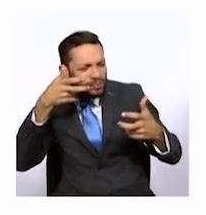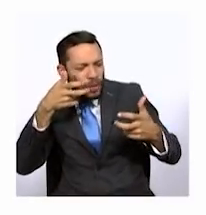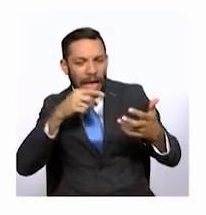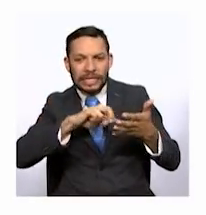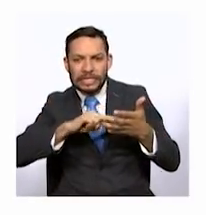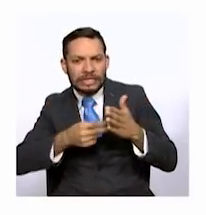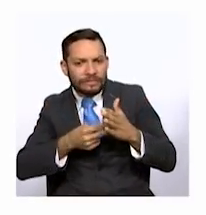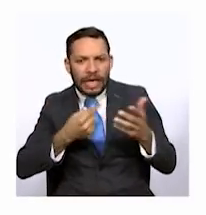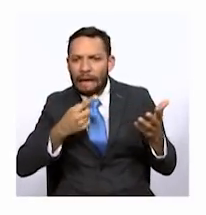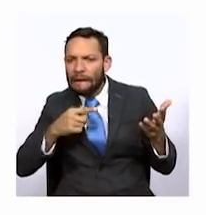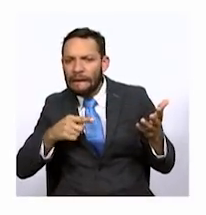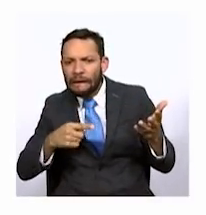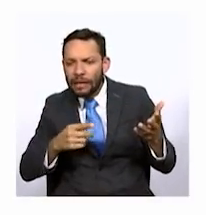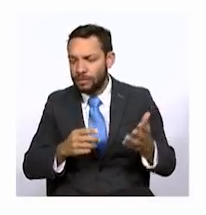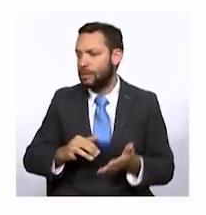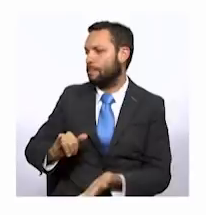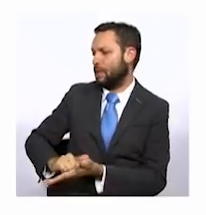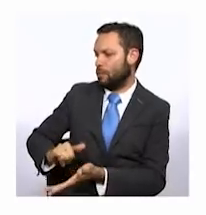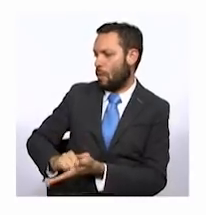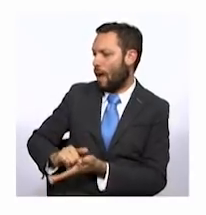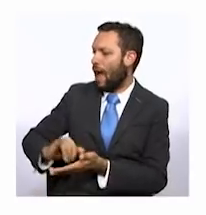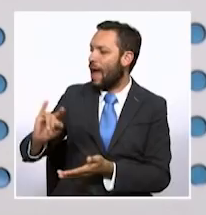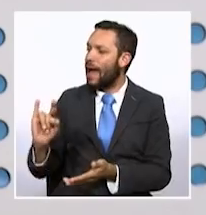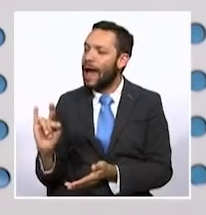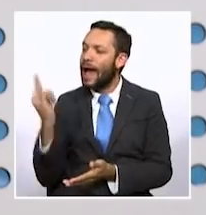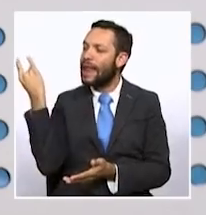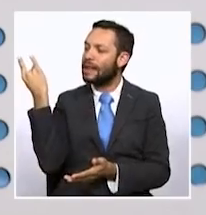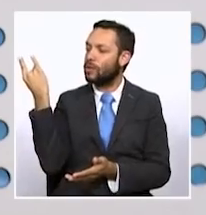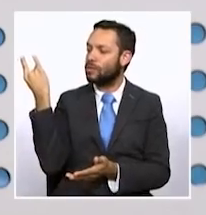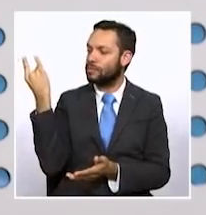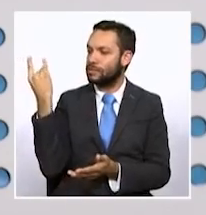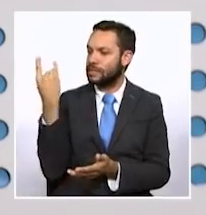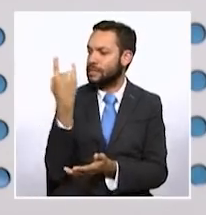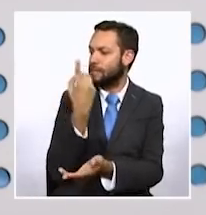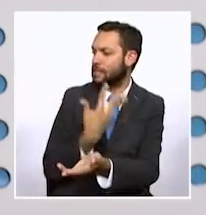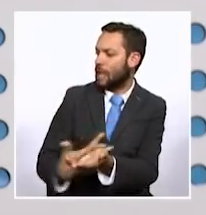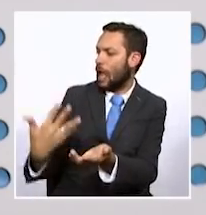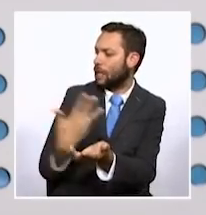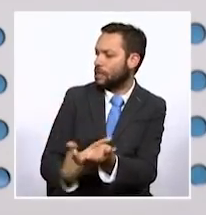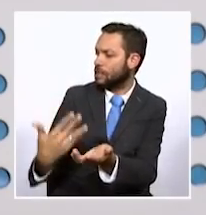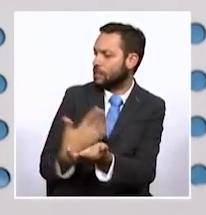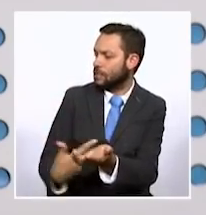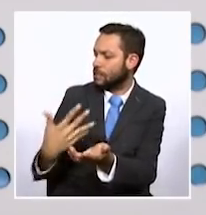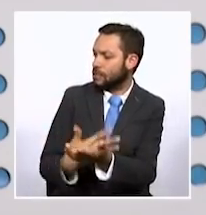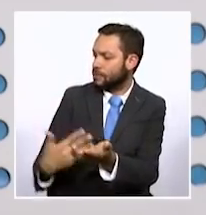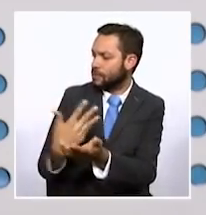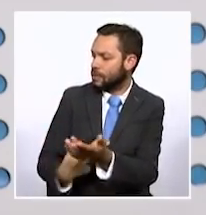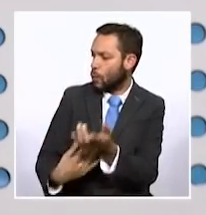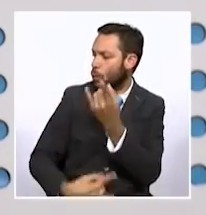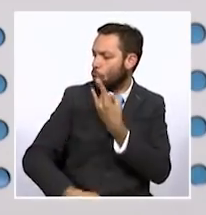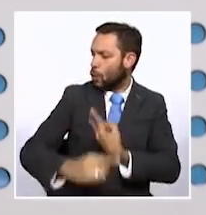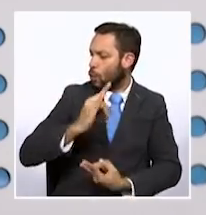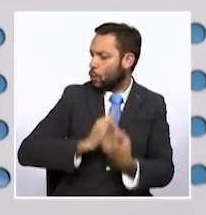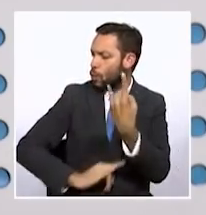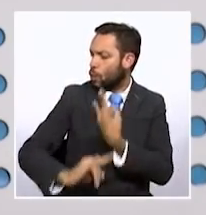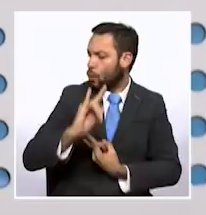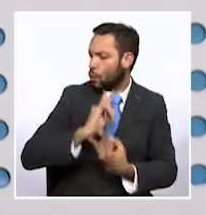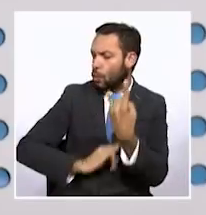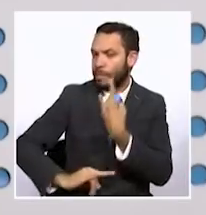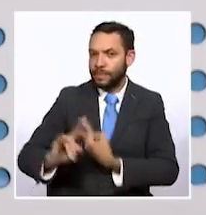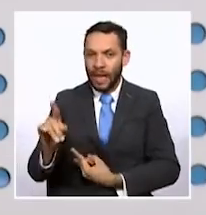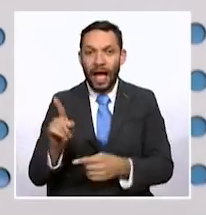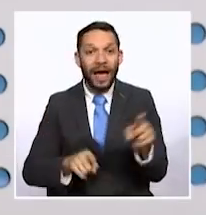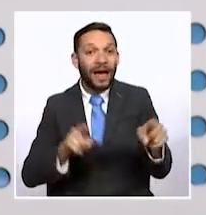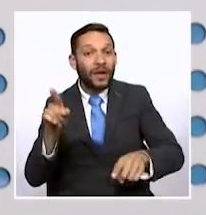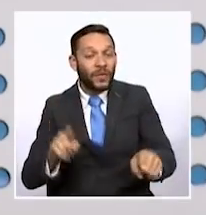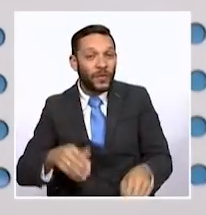de las biopsias de médula ósea es cuando se están estudiando algún tipo de patologías sanguíneas o discrasias sanguíneas en los pacientes. Entonces, pacientes que tienen